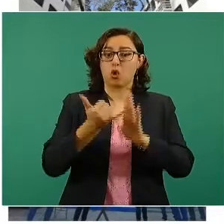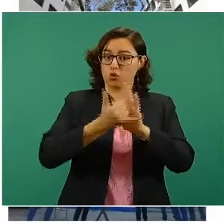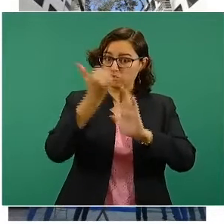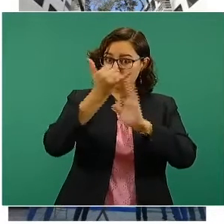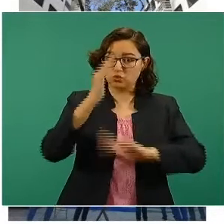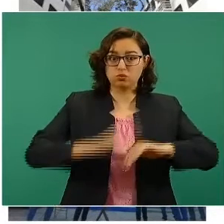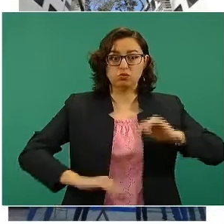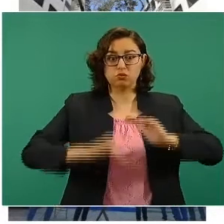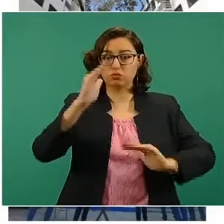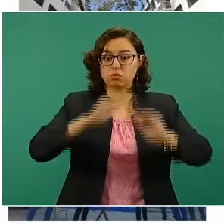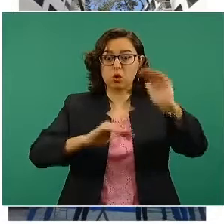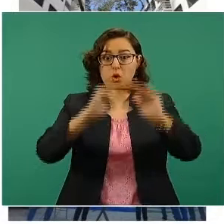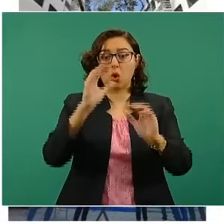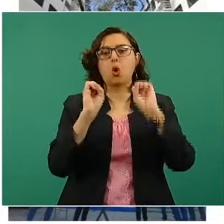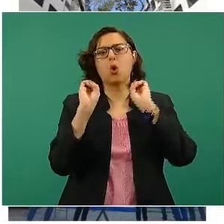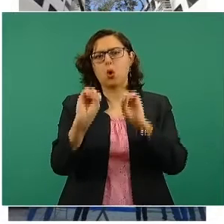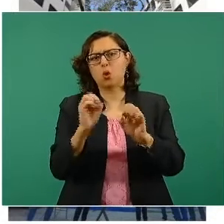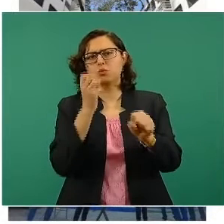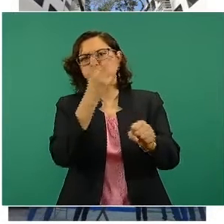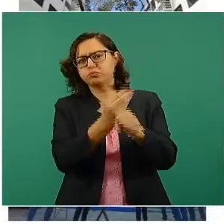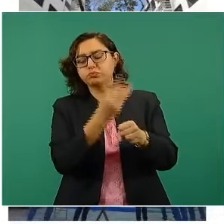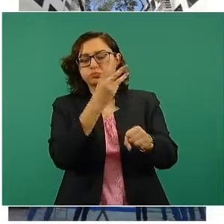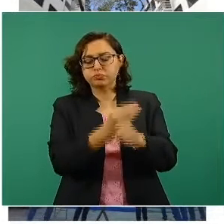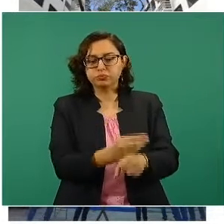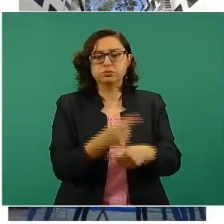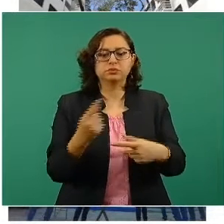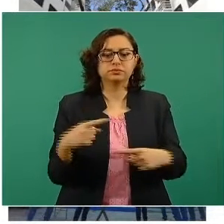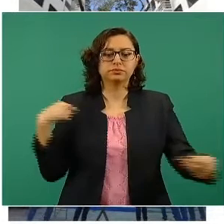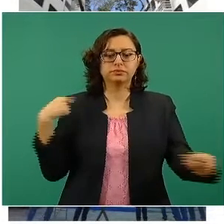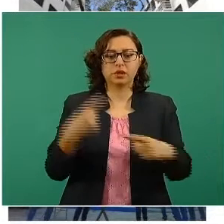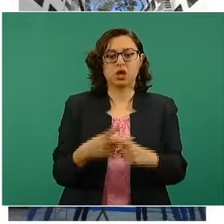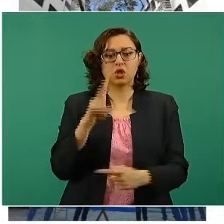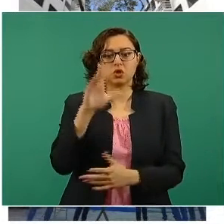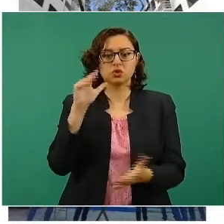rehabilitarse con sus proyectos ejecutivos. A la fecha se han invertido